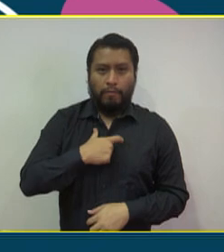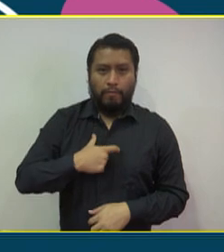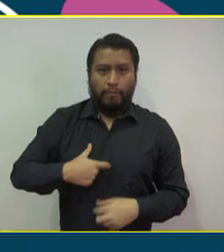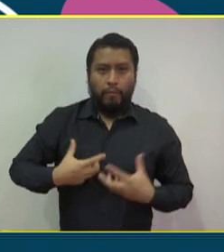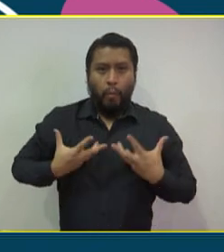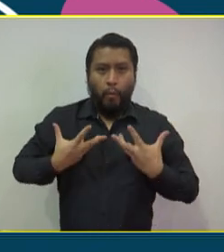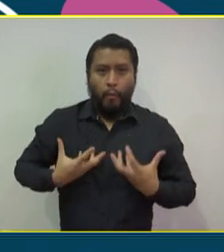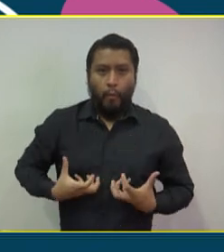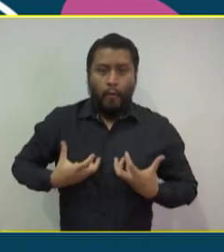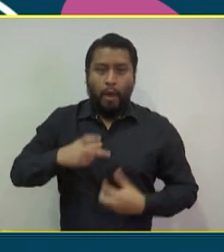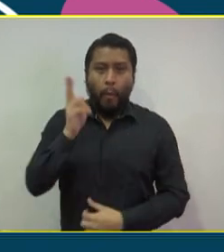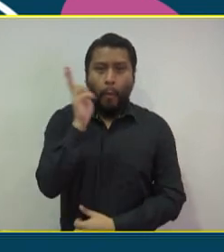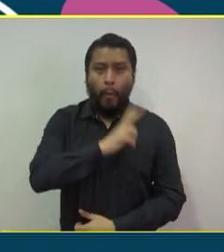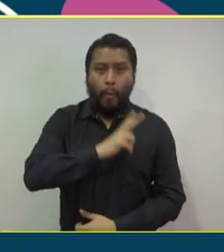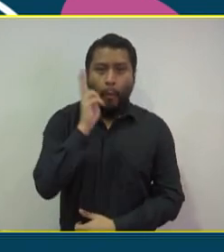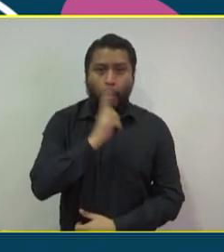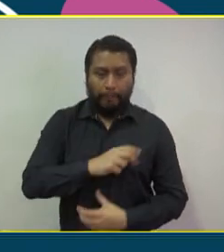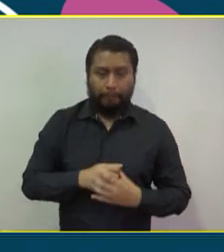más cerrado